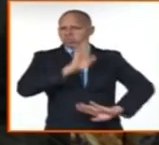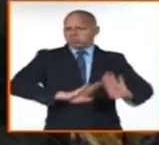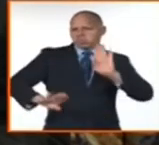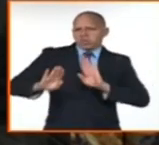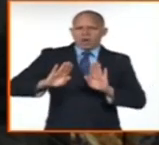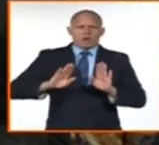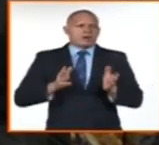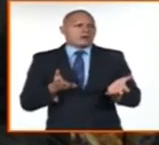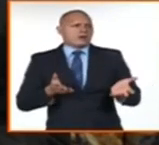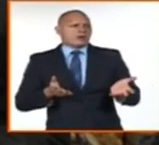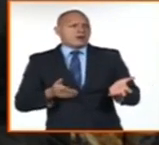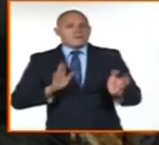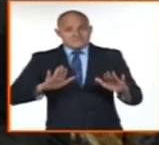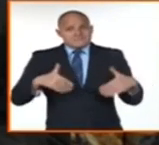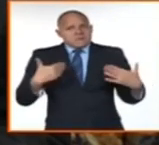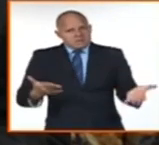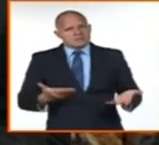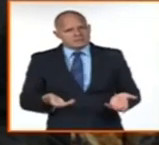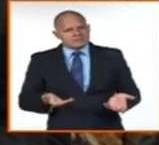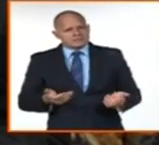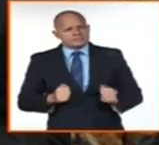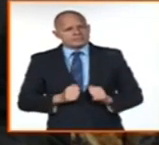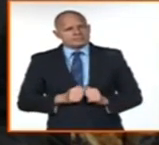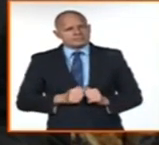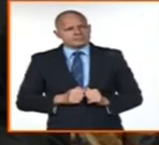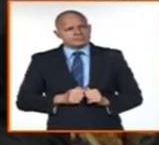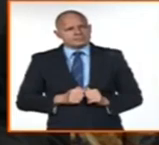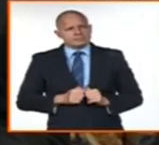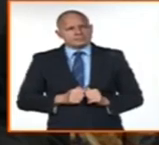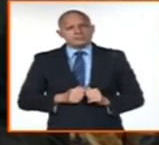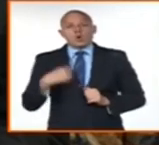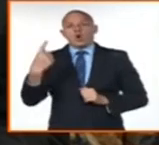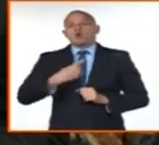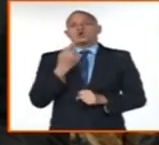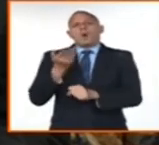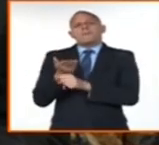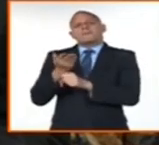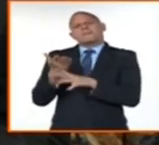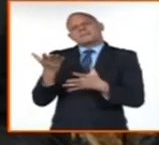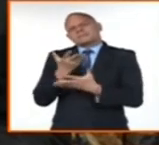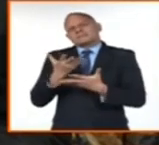más intensiva, le hemos pedido a nuestras embajadas,